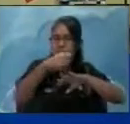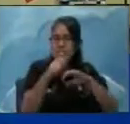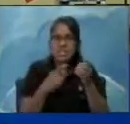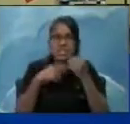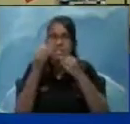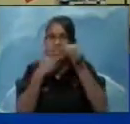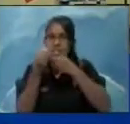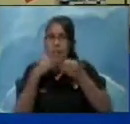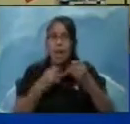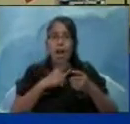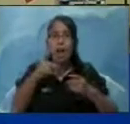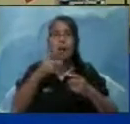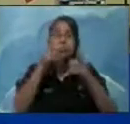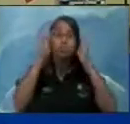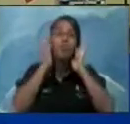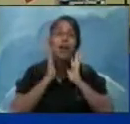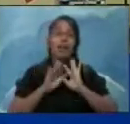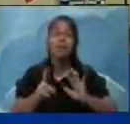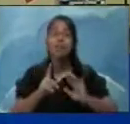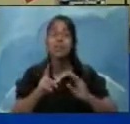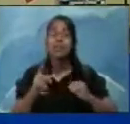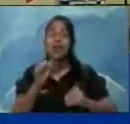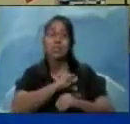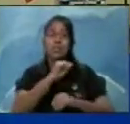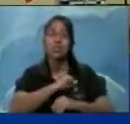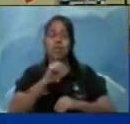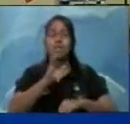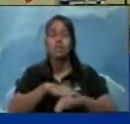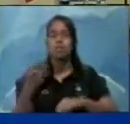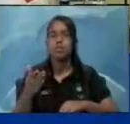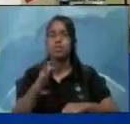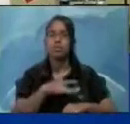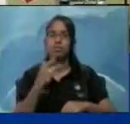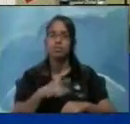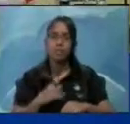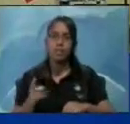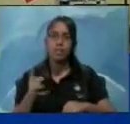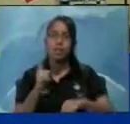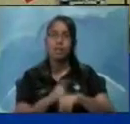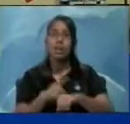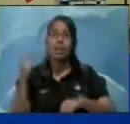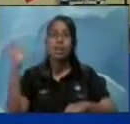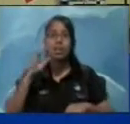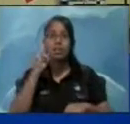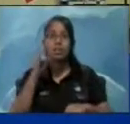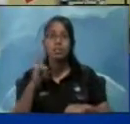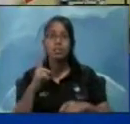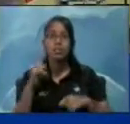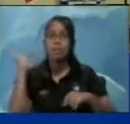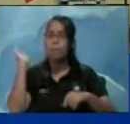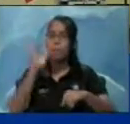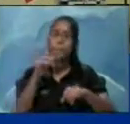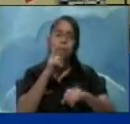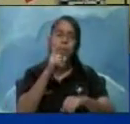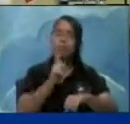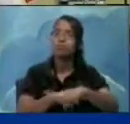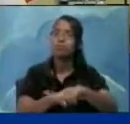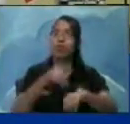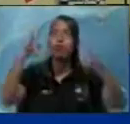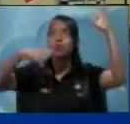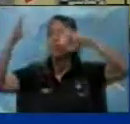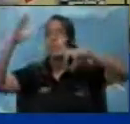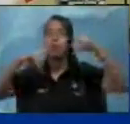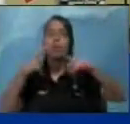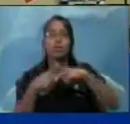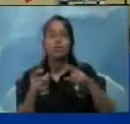sudar frío porque nos está amenazando el temporal viene mal tiempo va a llover Y empezamos a temblar